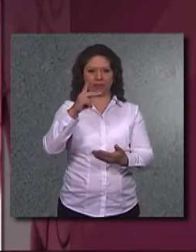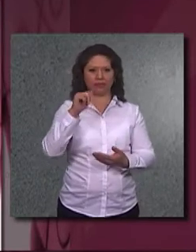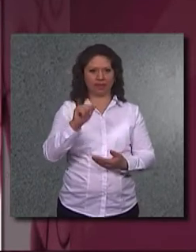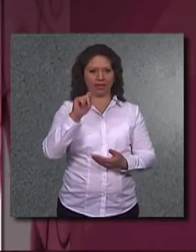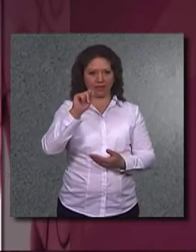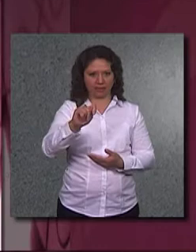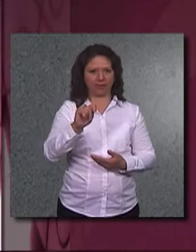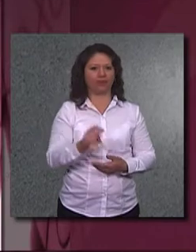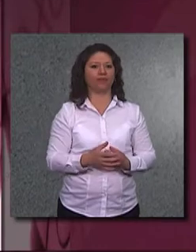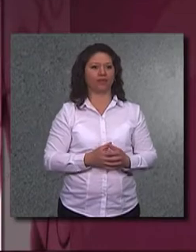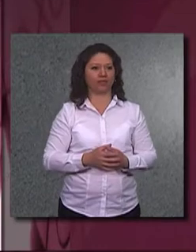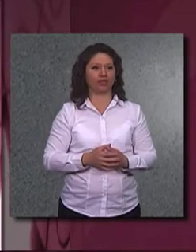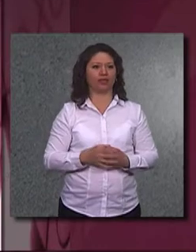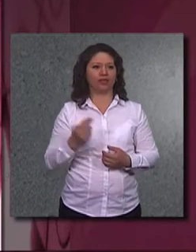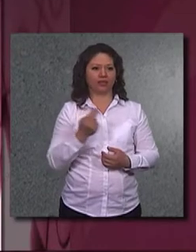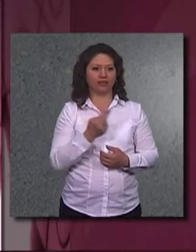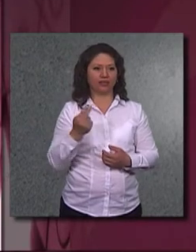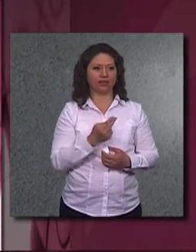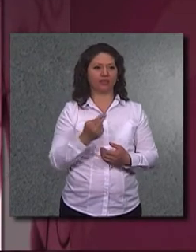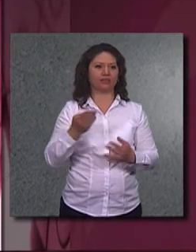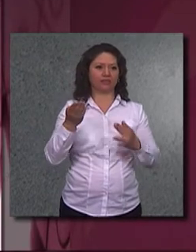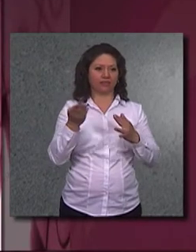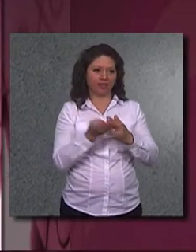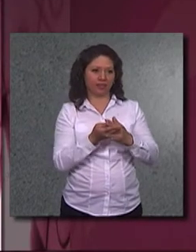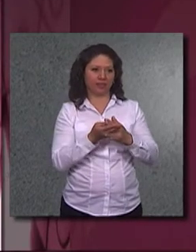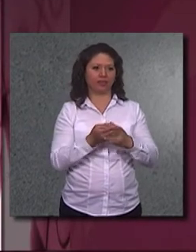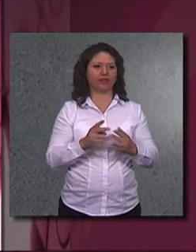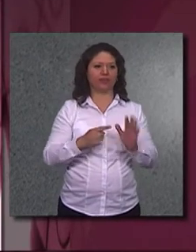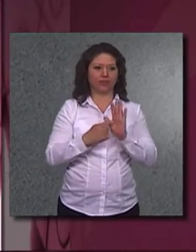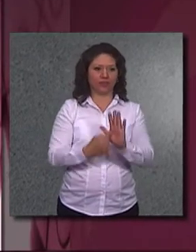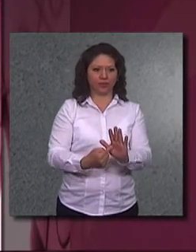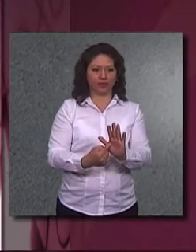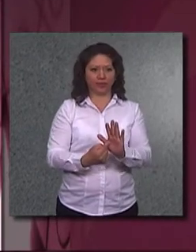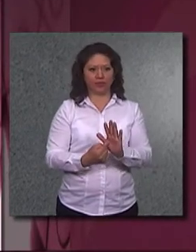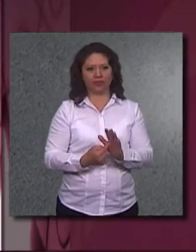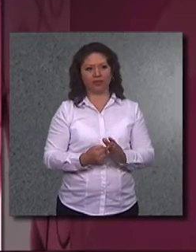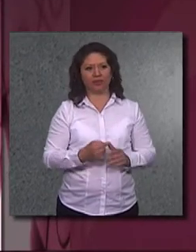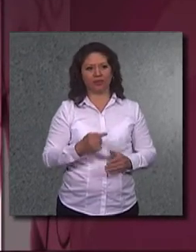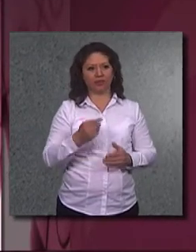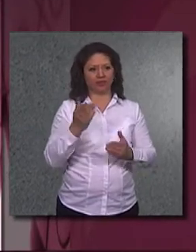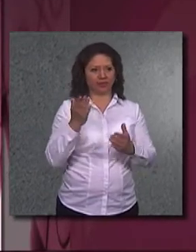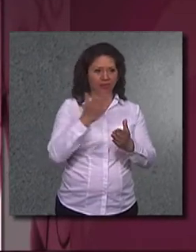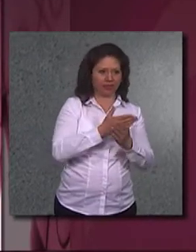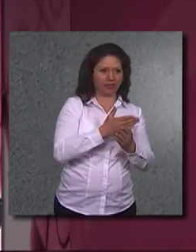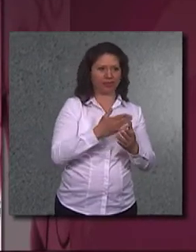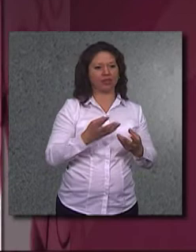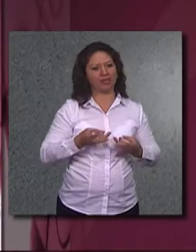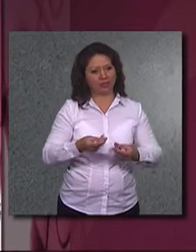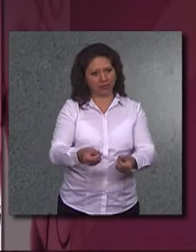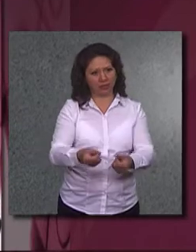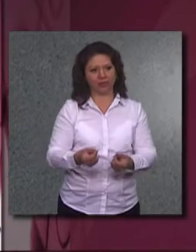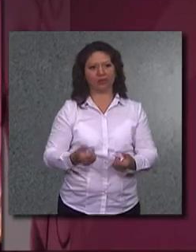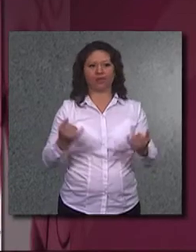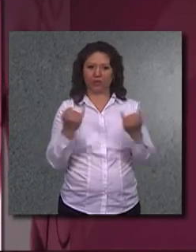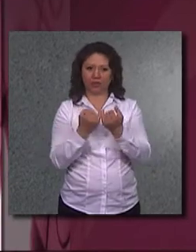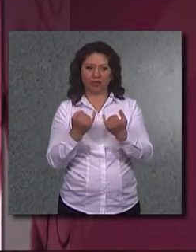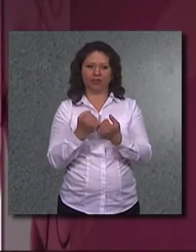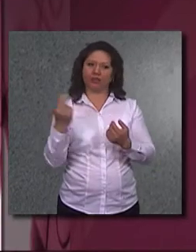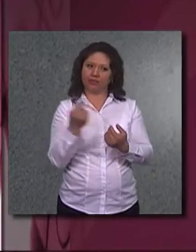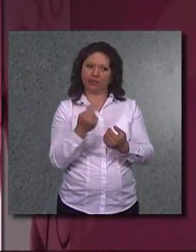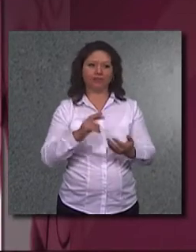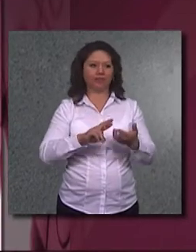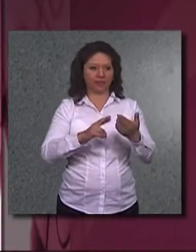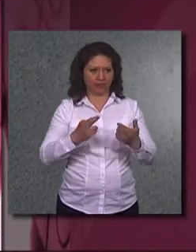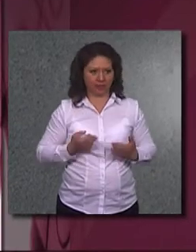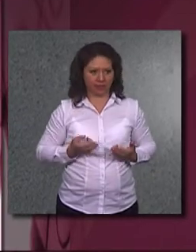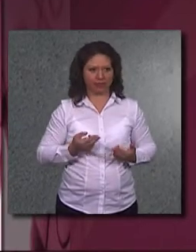pacto fundamentalmente necesitamos medios probatorios por una parte como es el gasto necesitamos